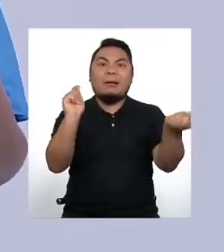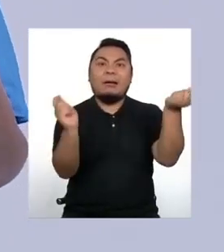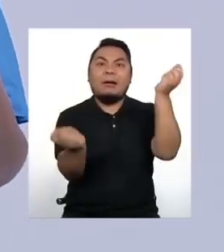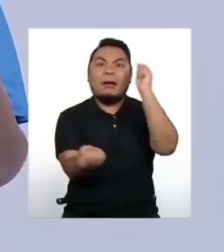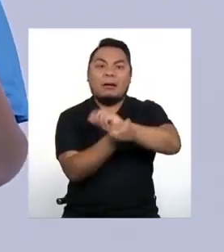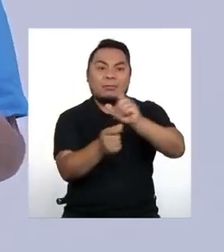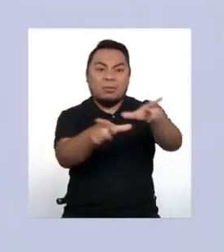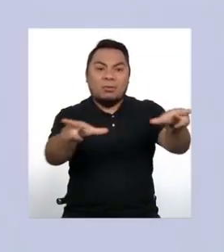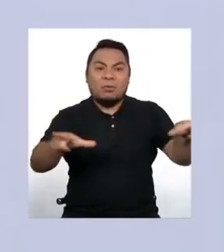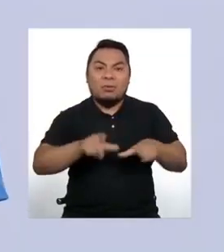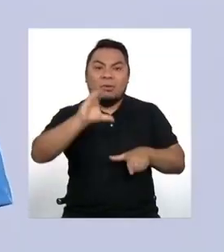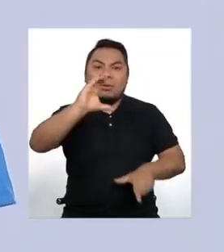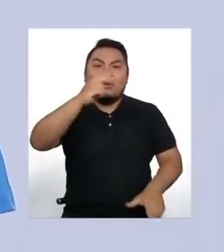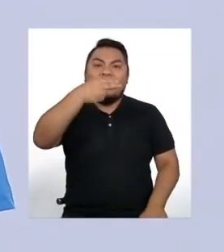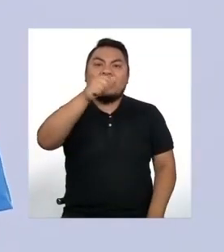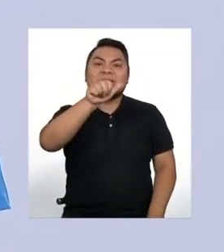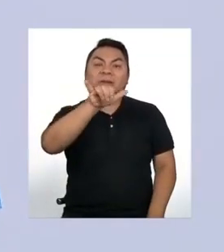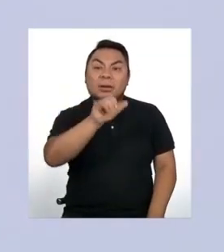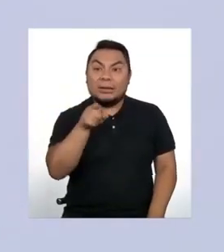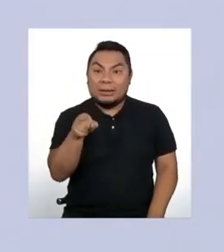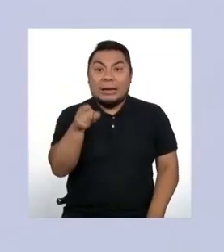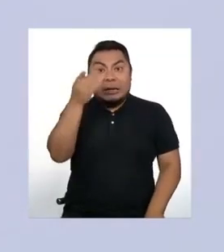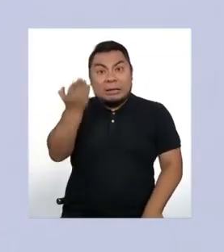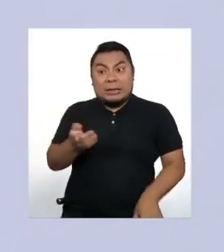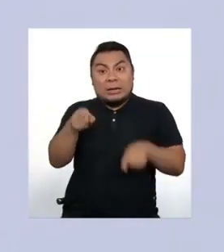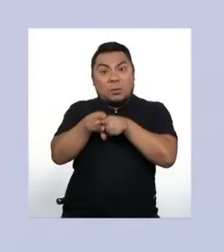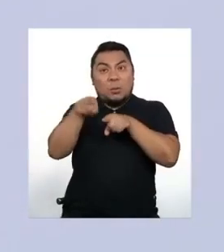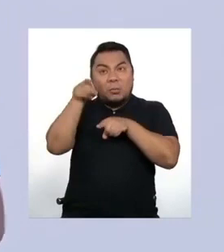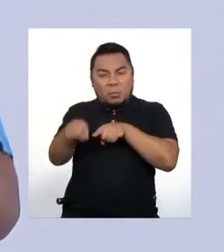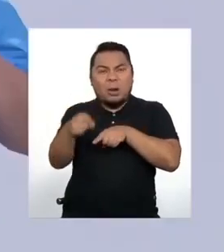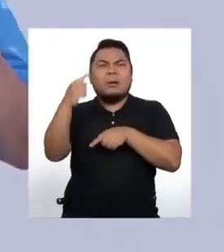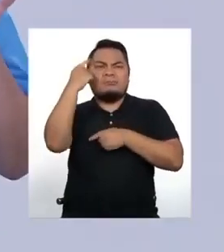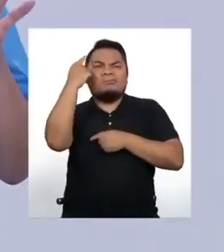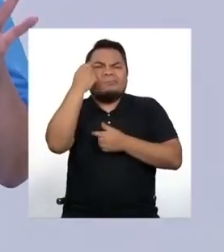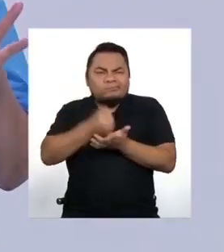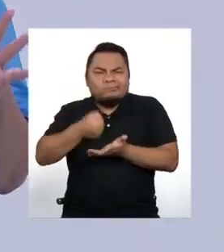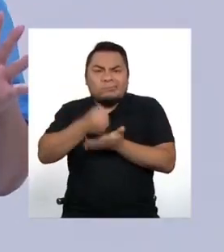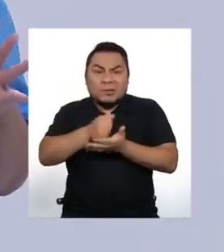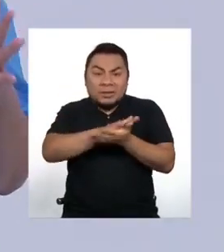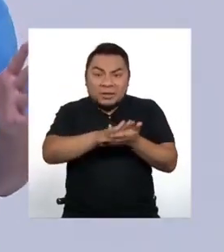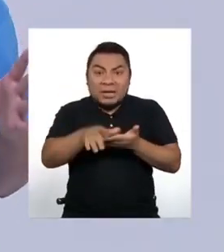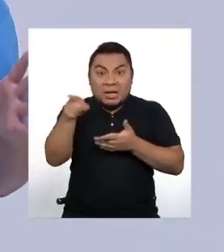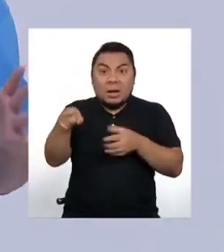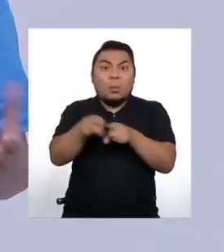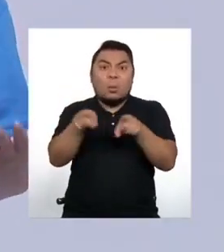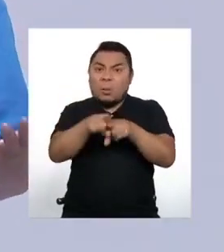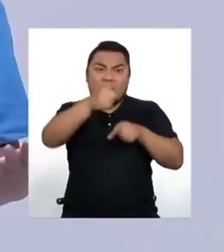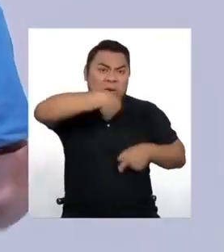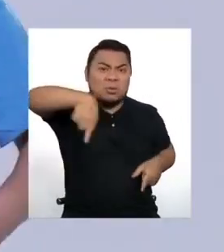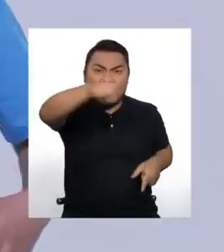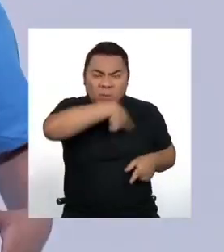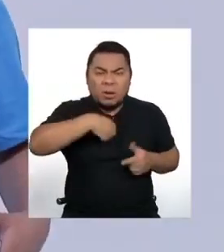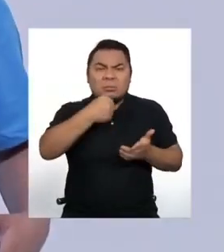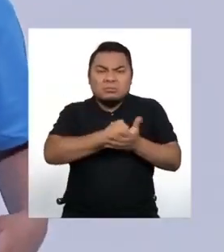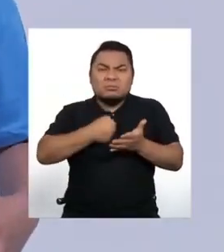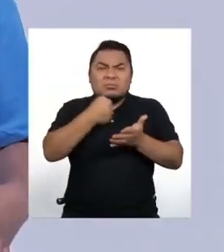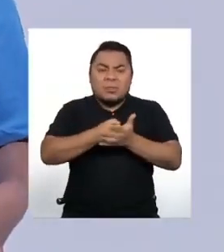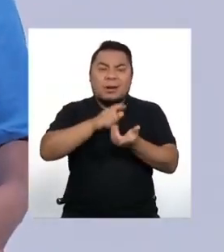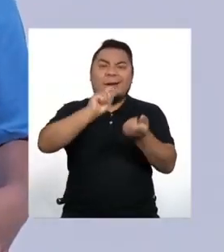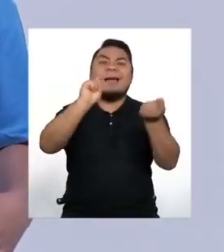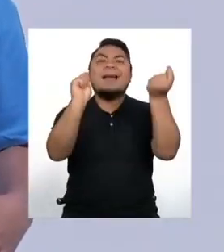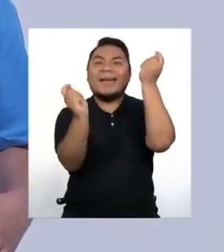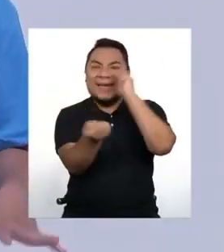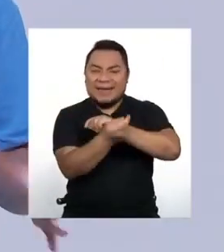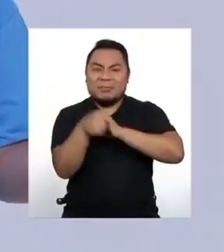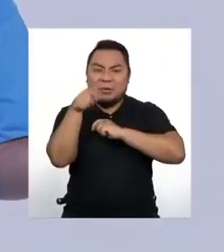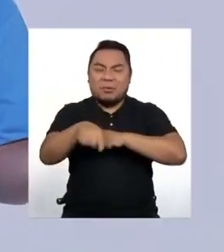¡Qué importante usar mascarilla, Denise! Pero es muy incómoda. Yo me canso mucho, mucho, mucho. Es incómodo, Camote.